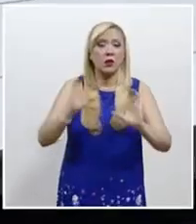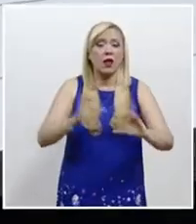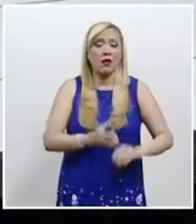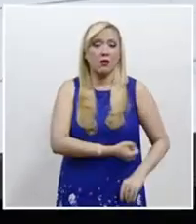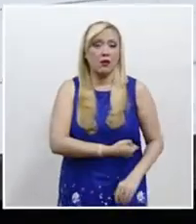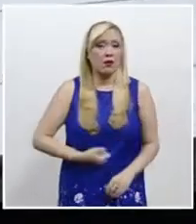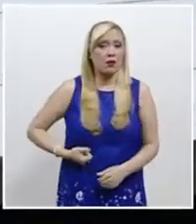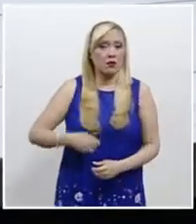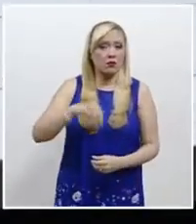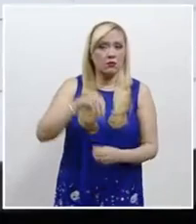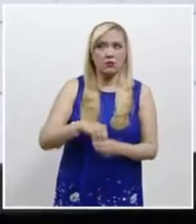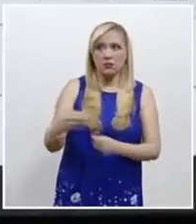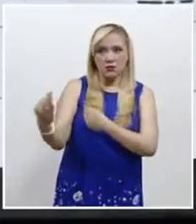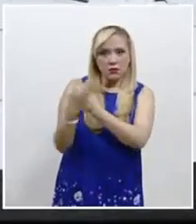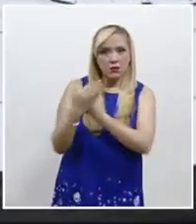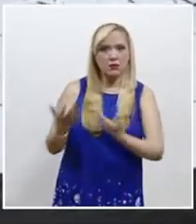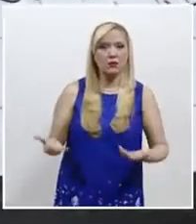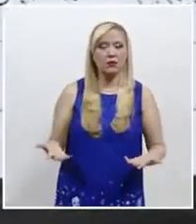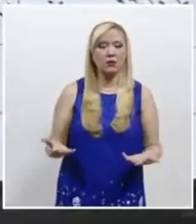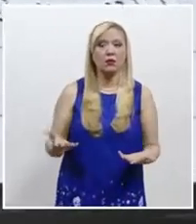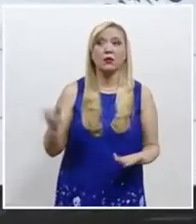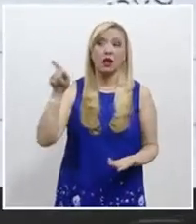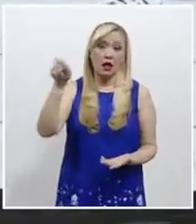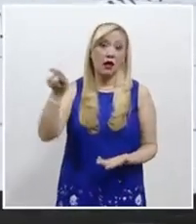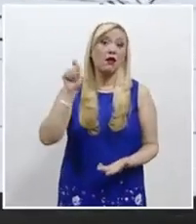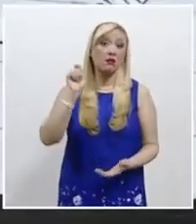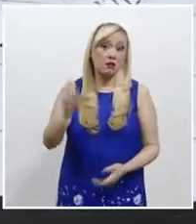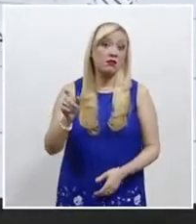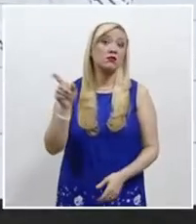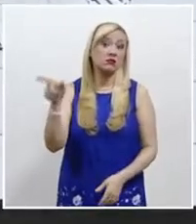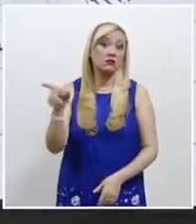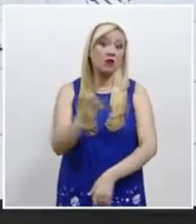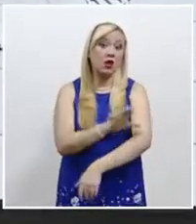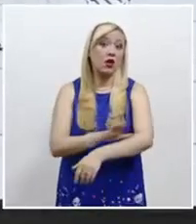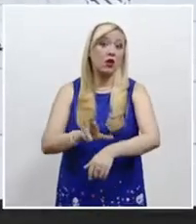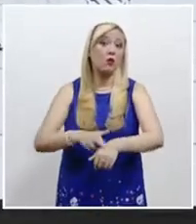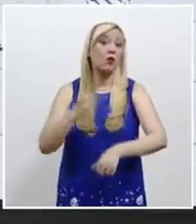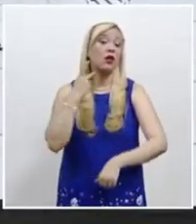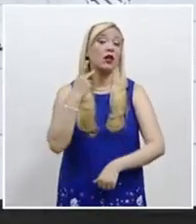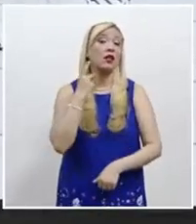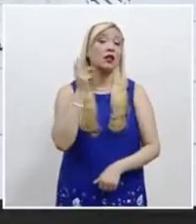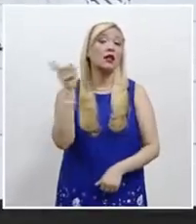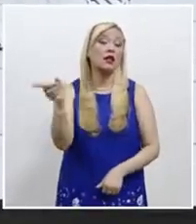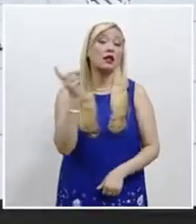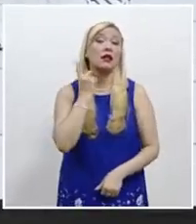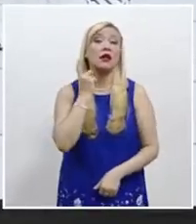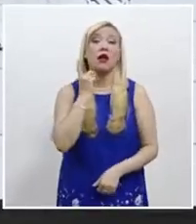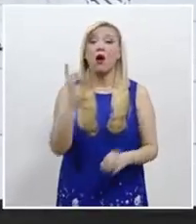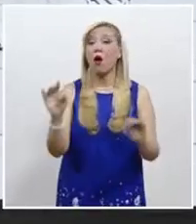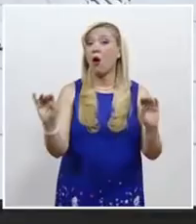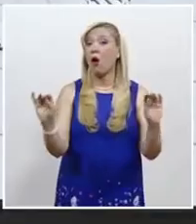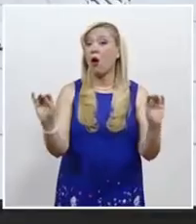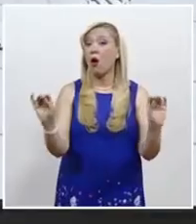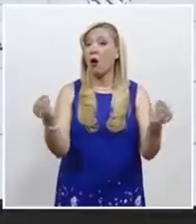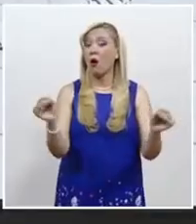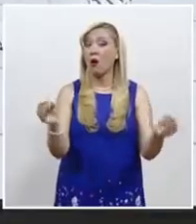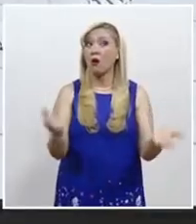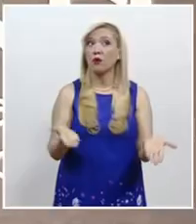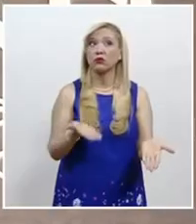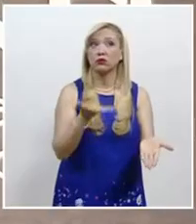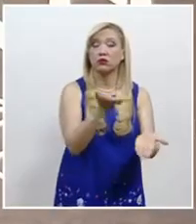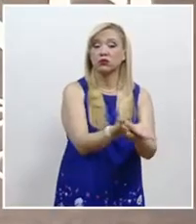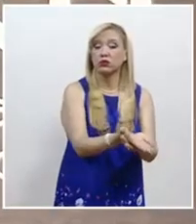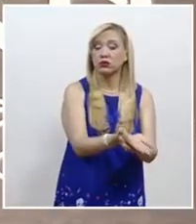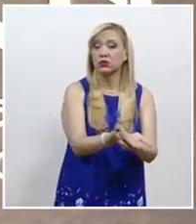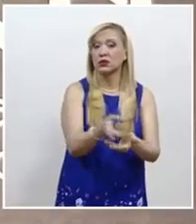Coordinación Política se encuentra en desacato al no cumplir con la sentencia que le ordenó presentar al Pleno una nueva propuesta para